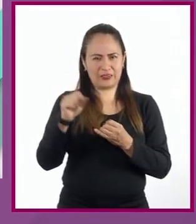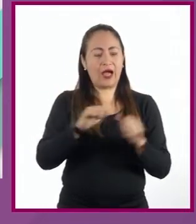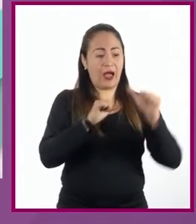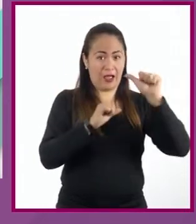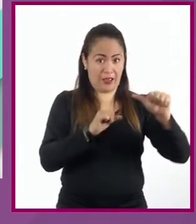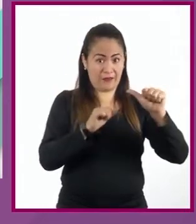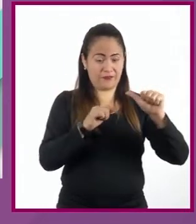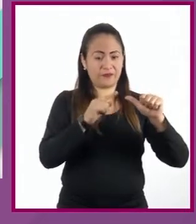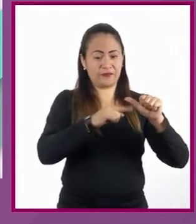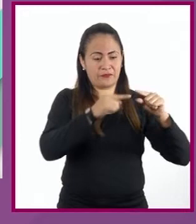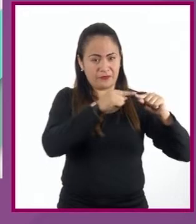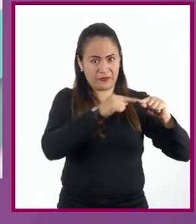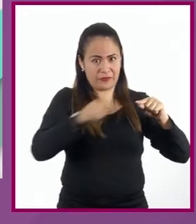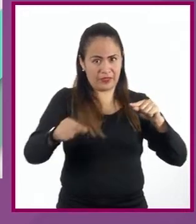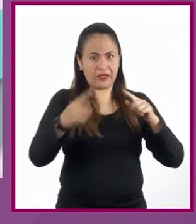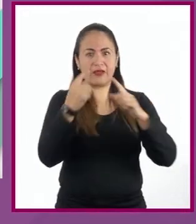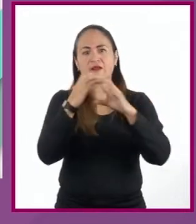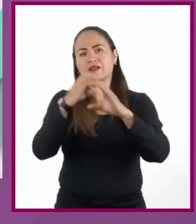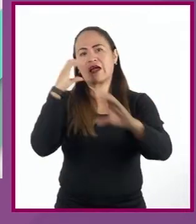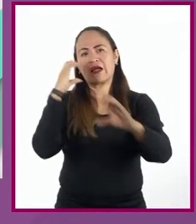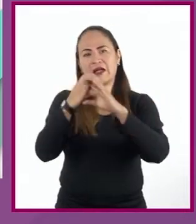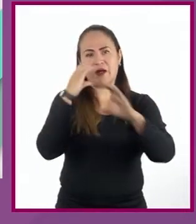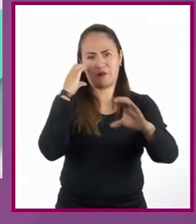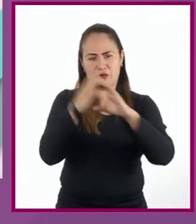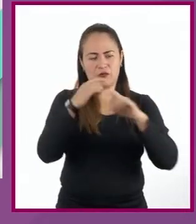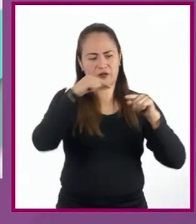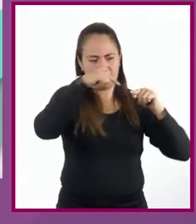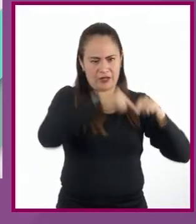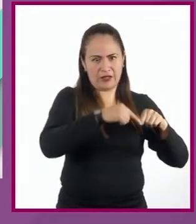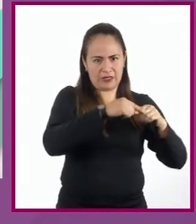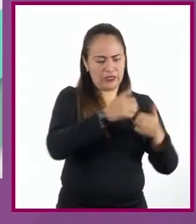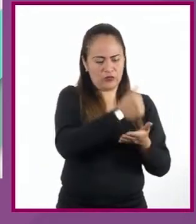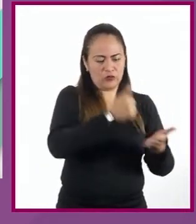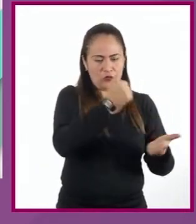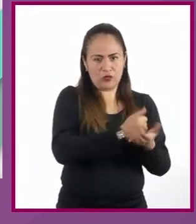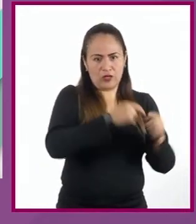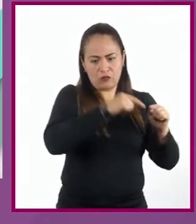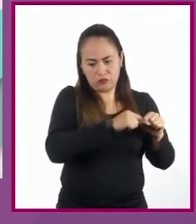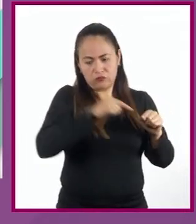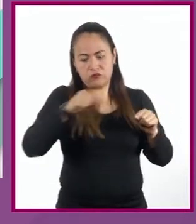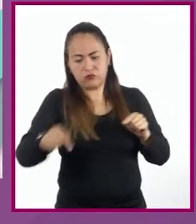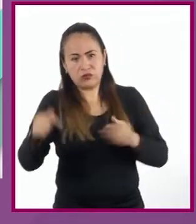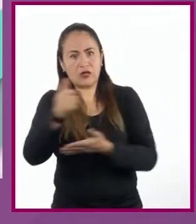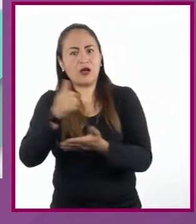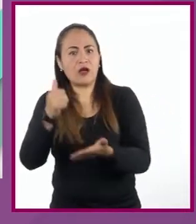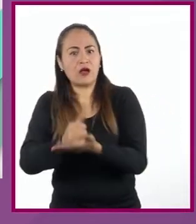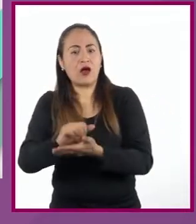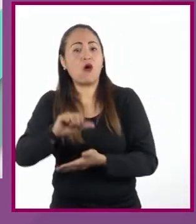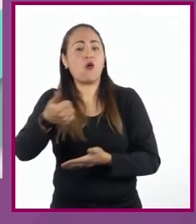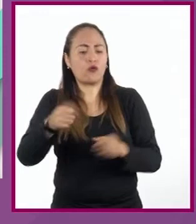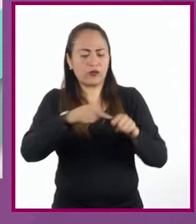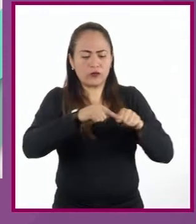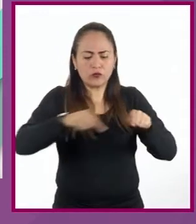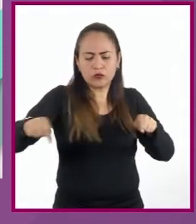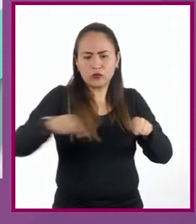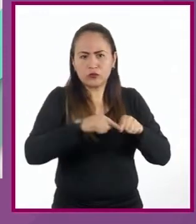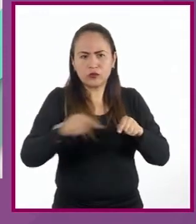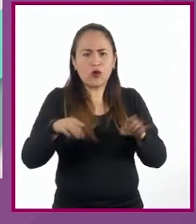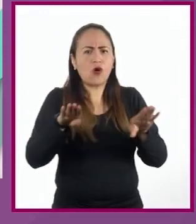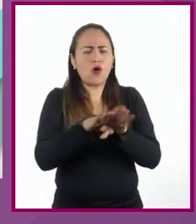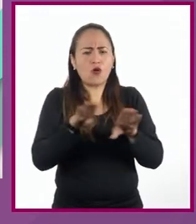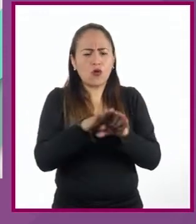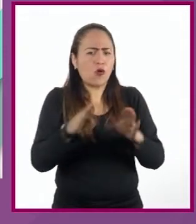el recorrido que hace un autobús al desplazarse de una ciudad a otra, ¿qué unidad de medida consideran más